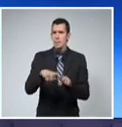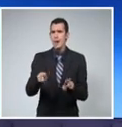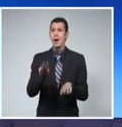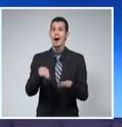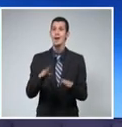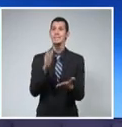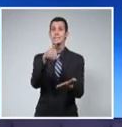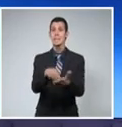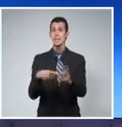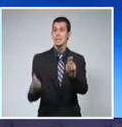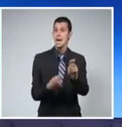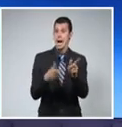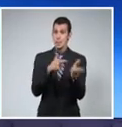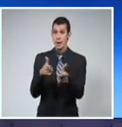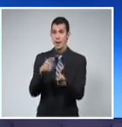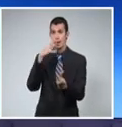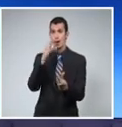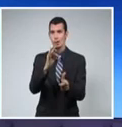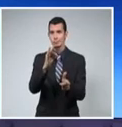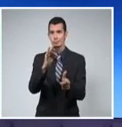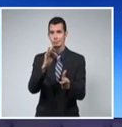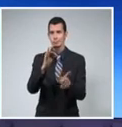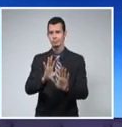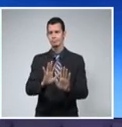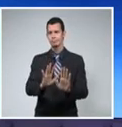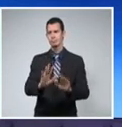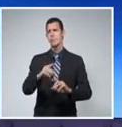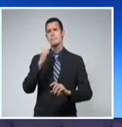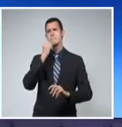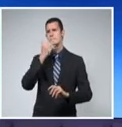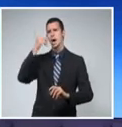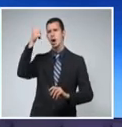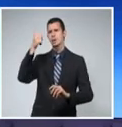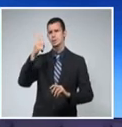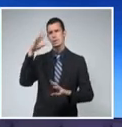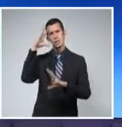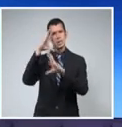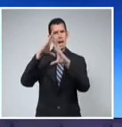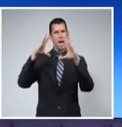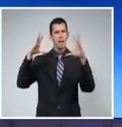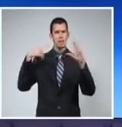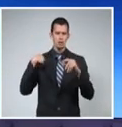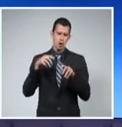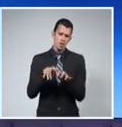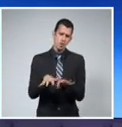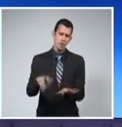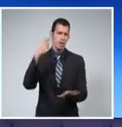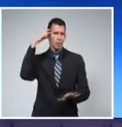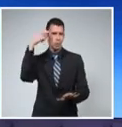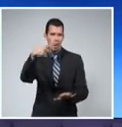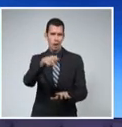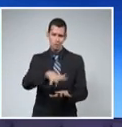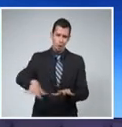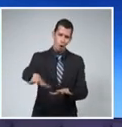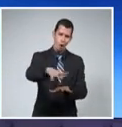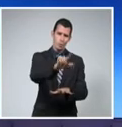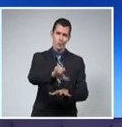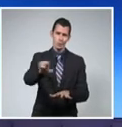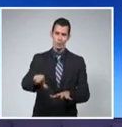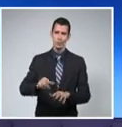liberadores, existen en varios continentes. De esas experiencias de muerte y de caos en los países donde se han